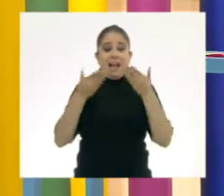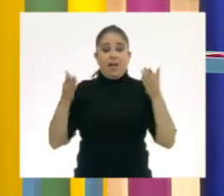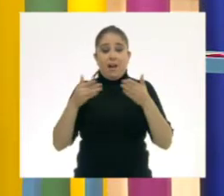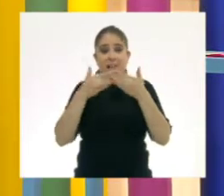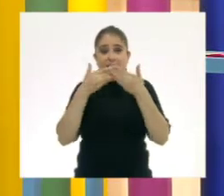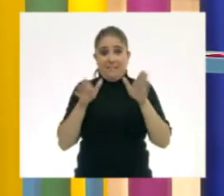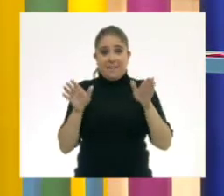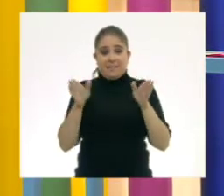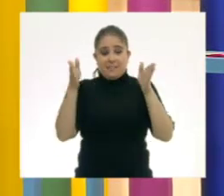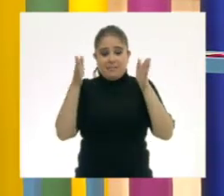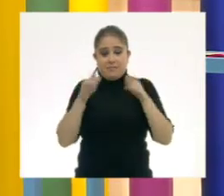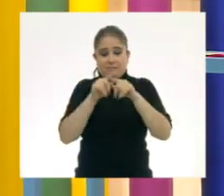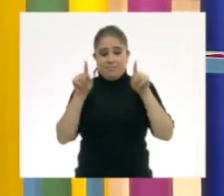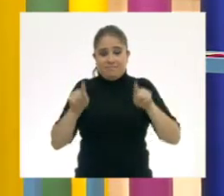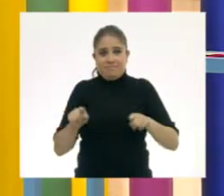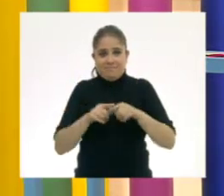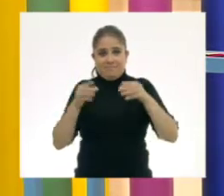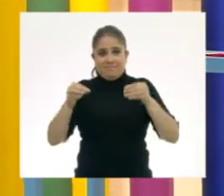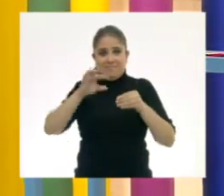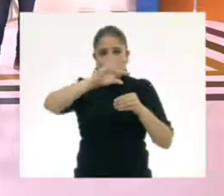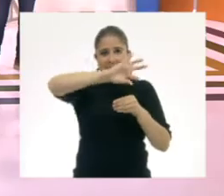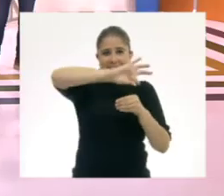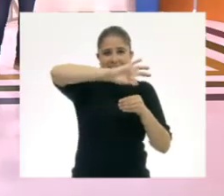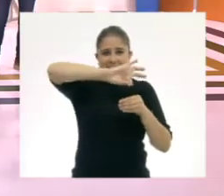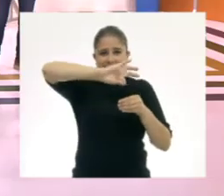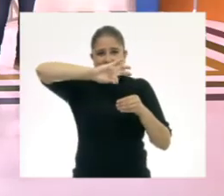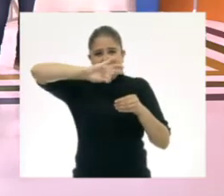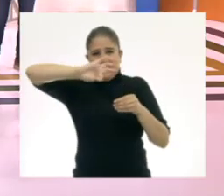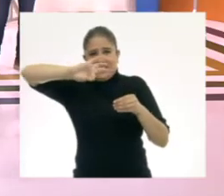Agarramos. Lo vamos a abrir.